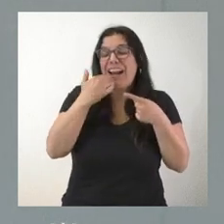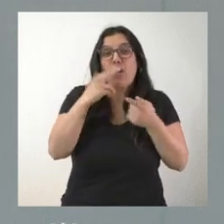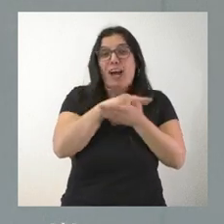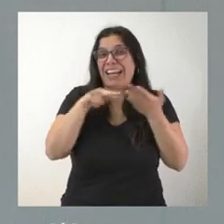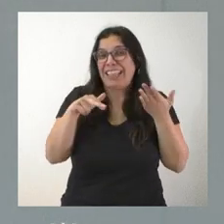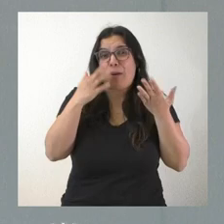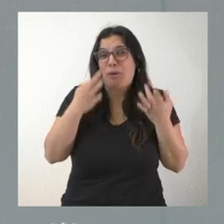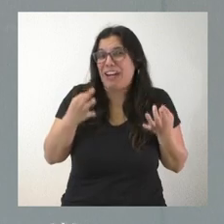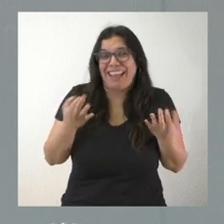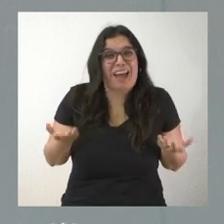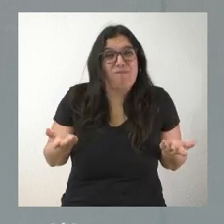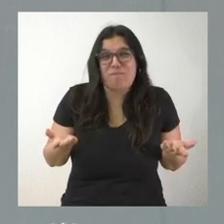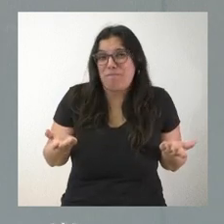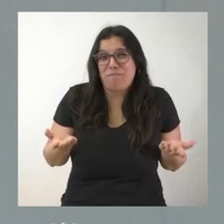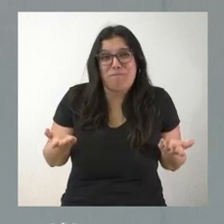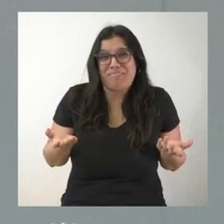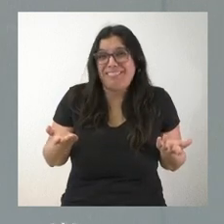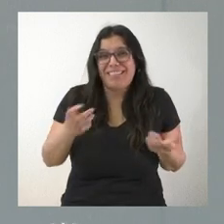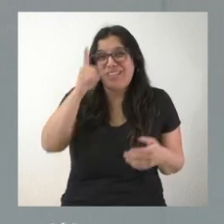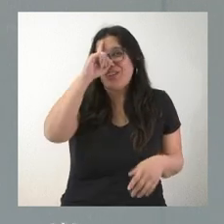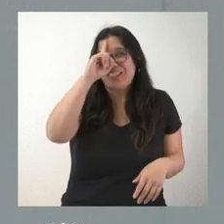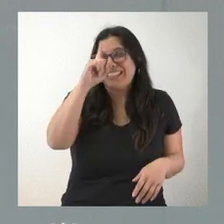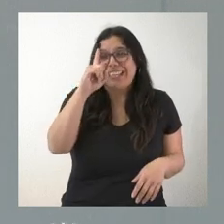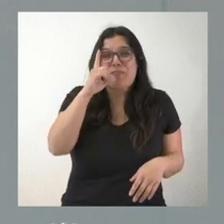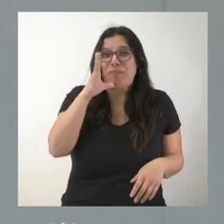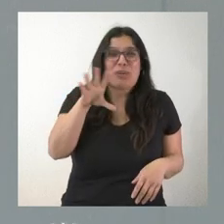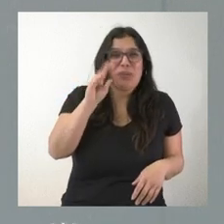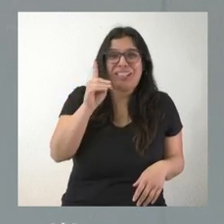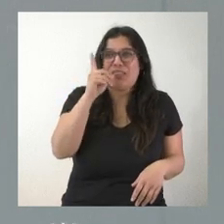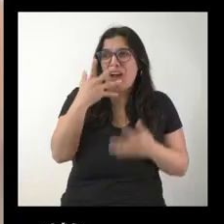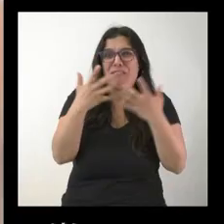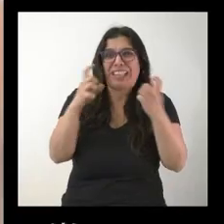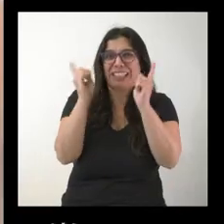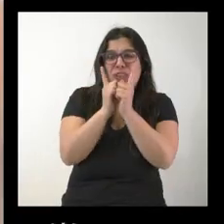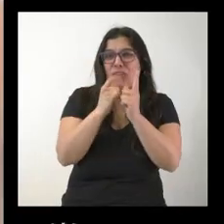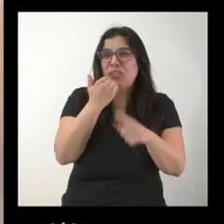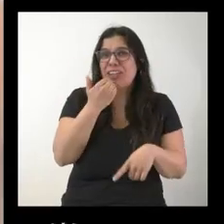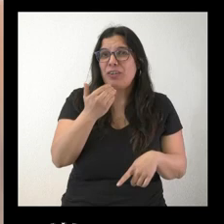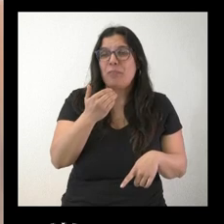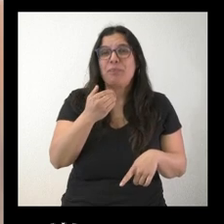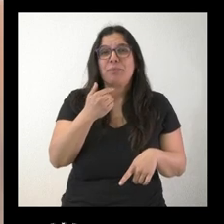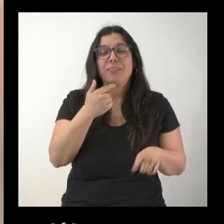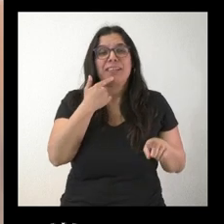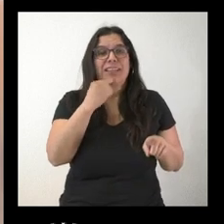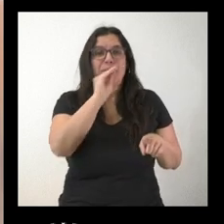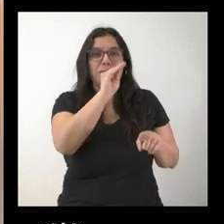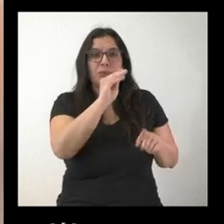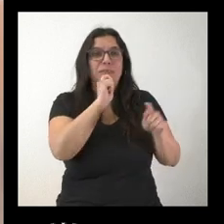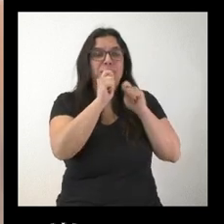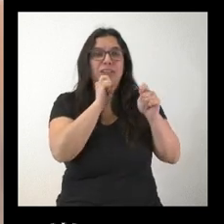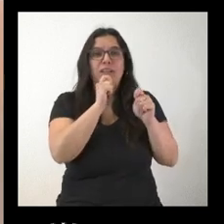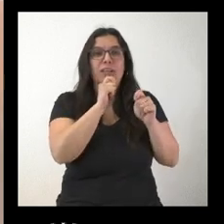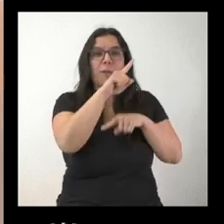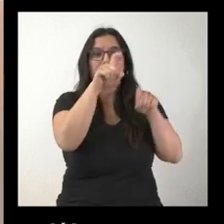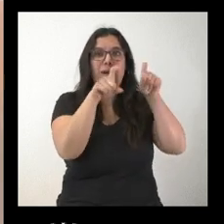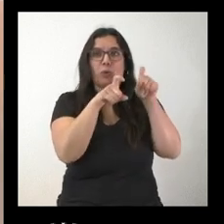si me lo pudiera si me lo pudieran repetir en una frase Carlos por favor Sé breve en las preguntas